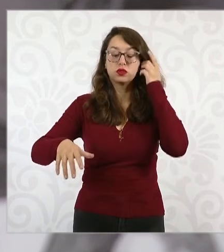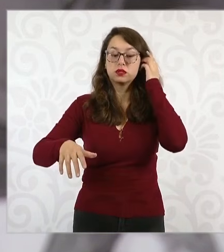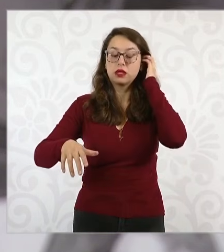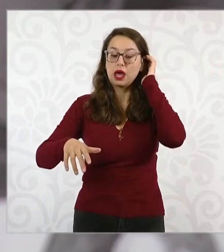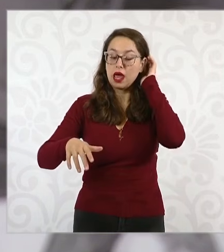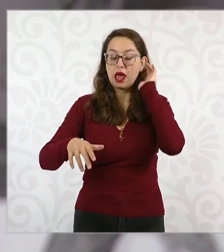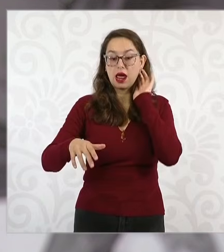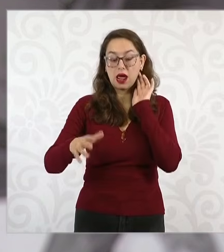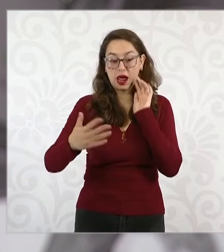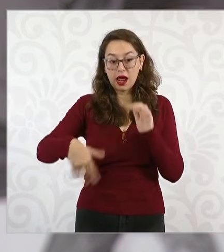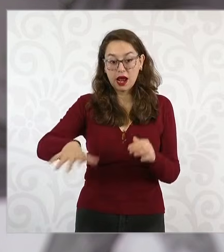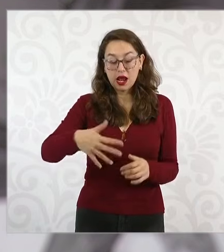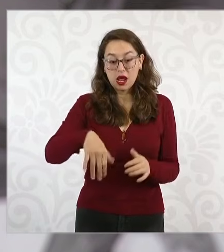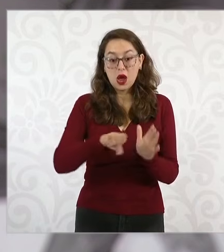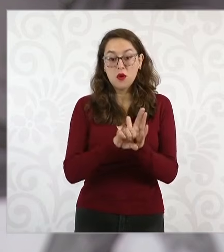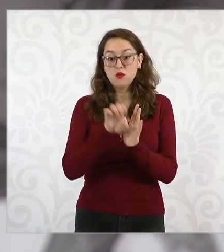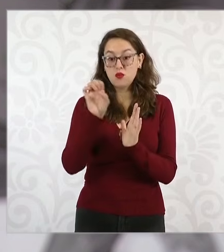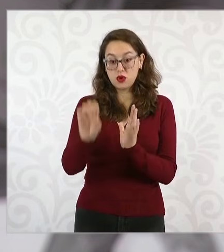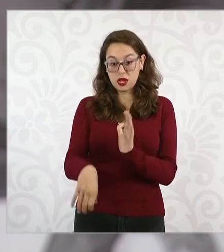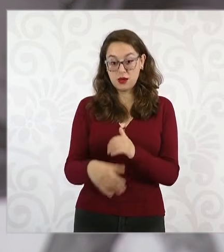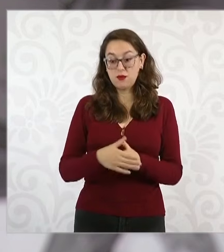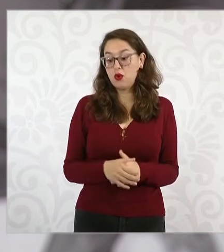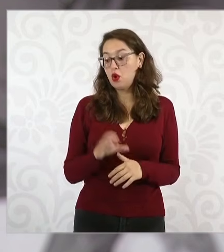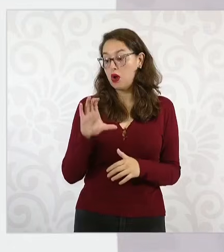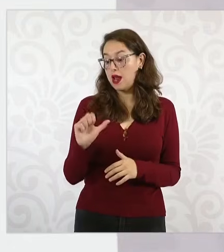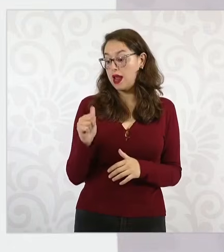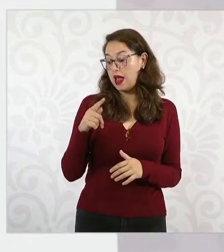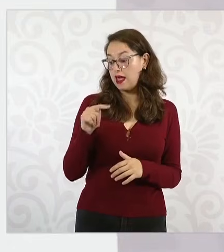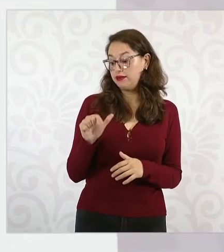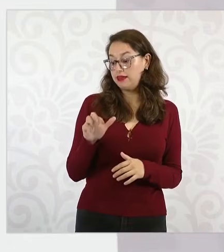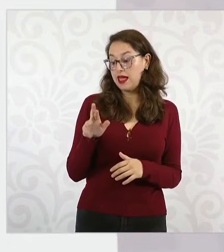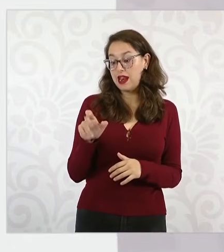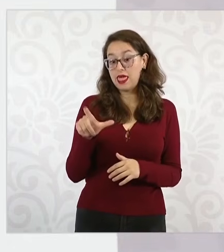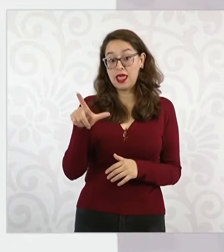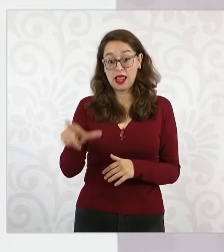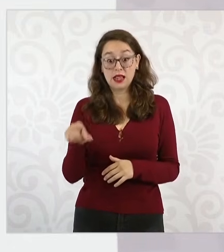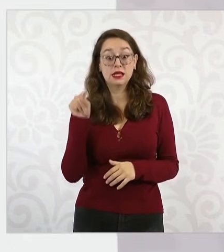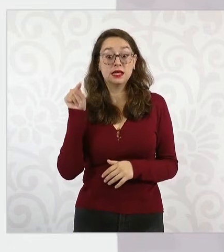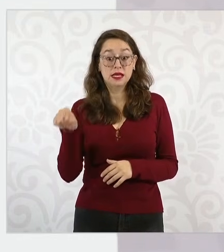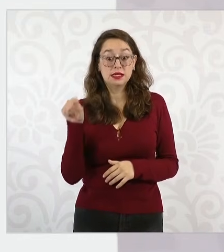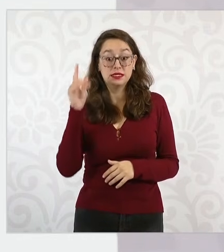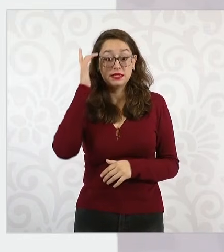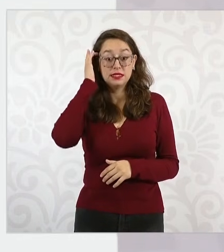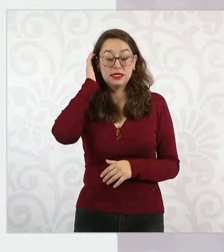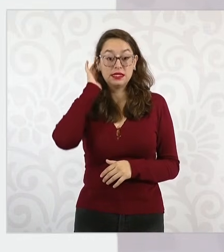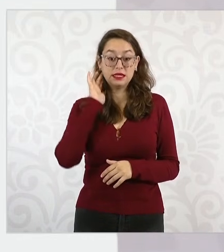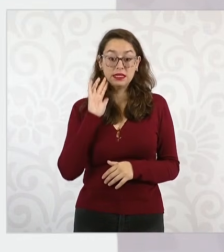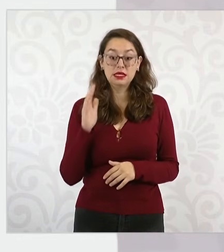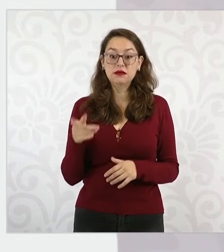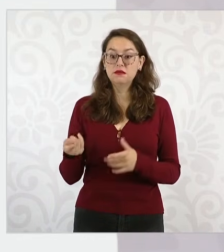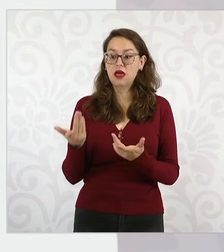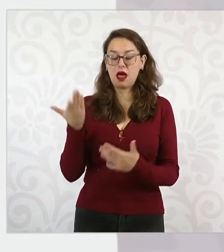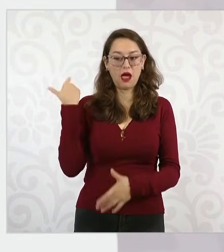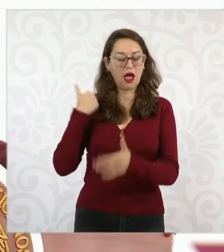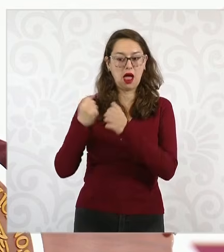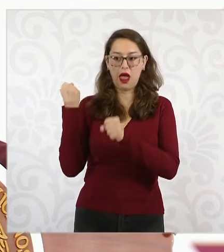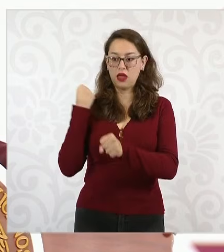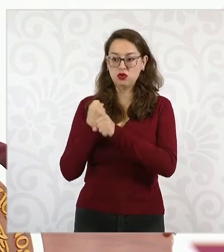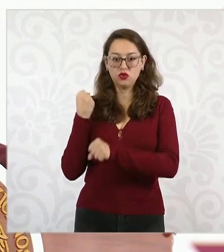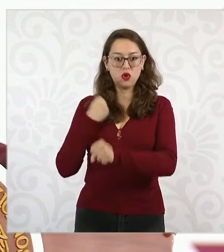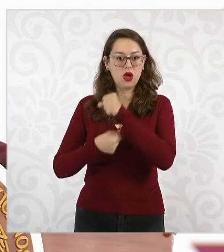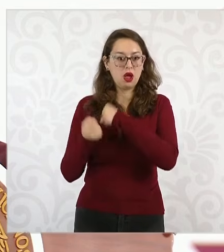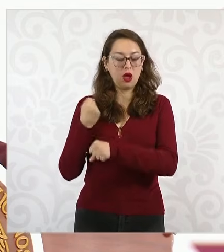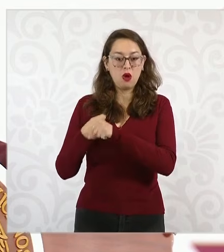se está viendo si en Cantarell, o es uno de los objetivos, en el yacimiento de Cantarell, que dio por tanto tiempo petróleo